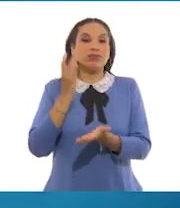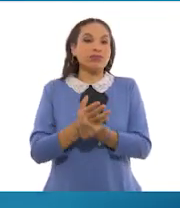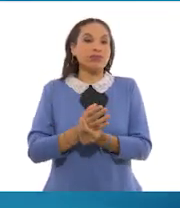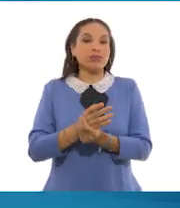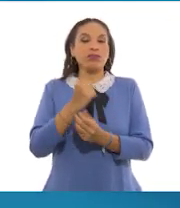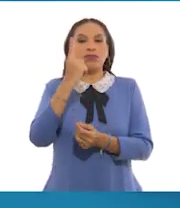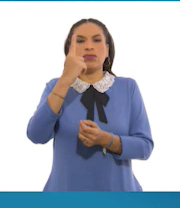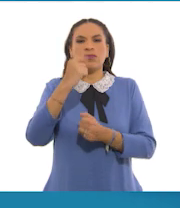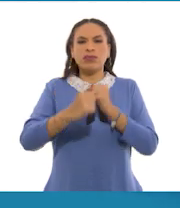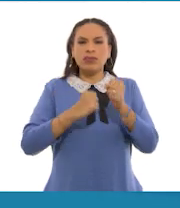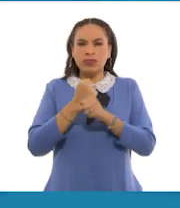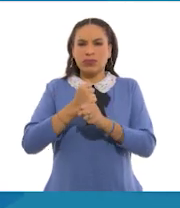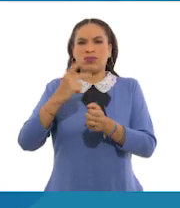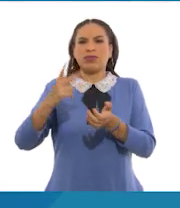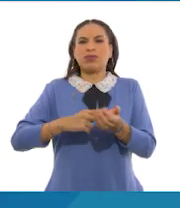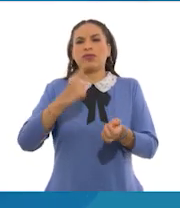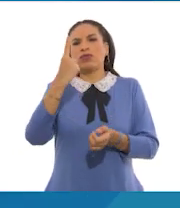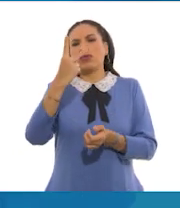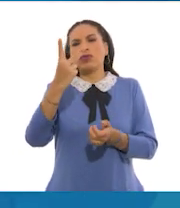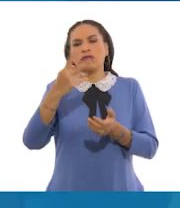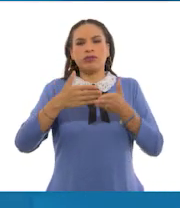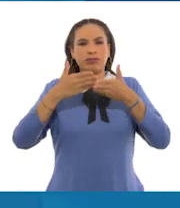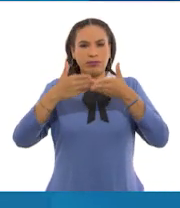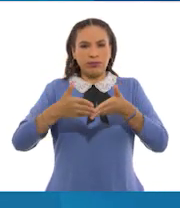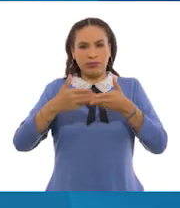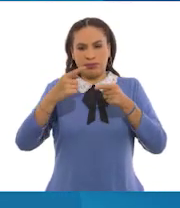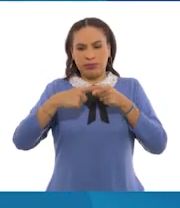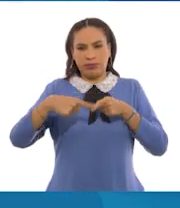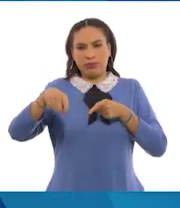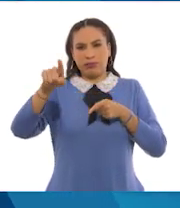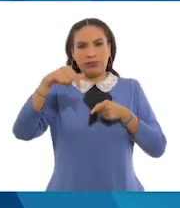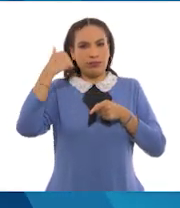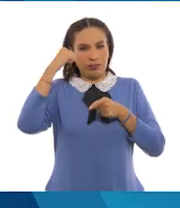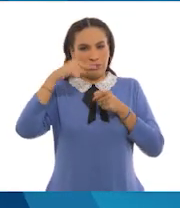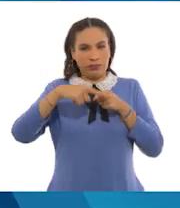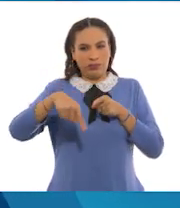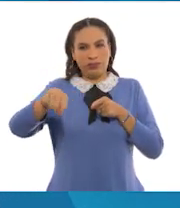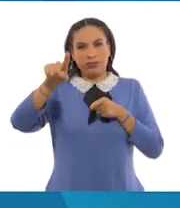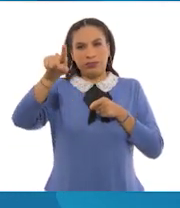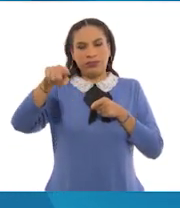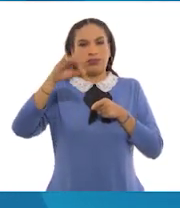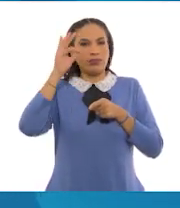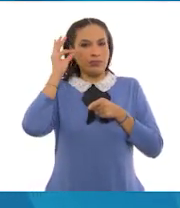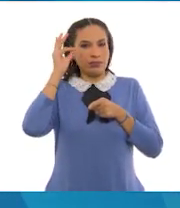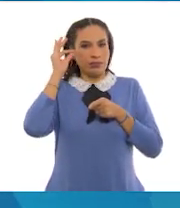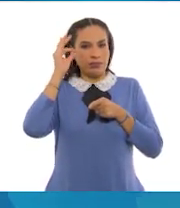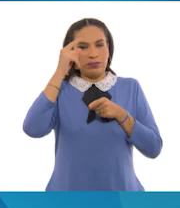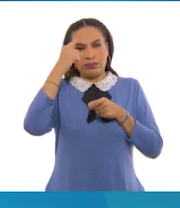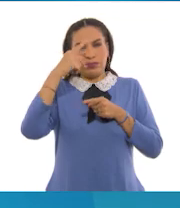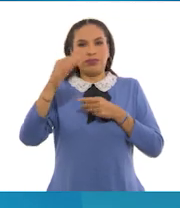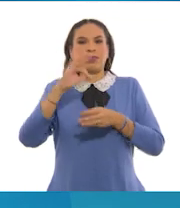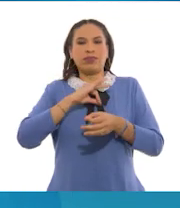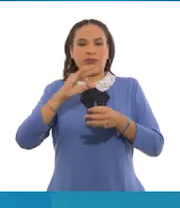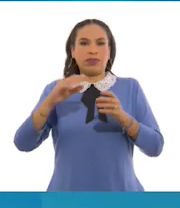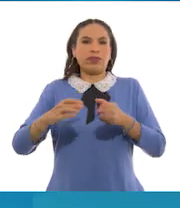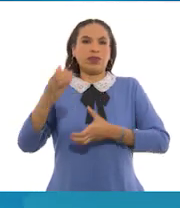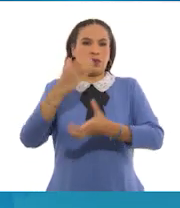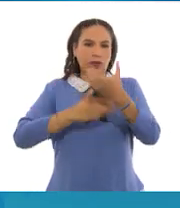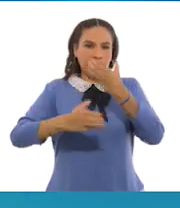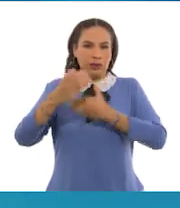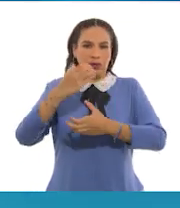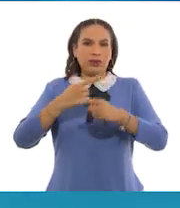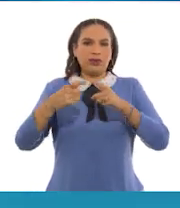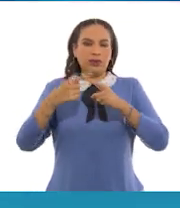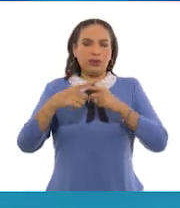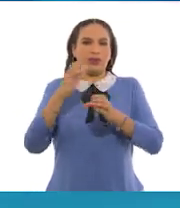una vez al año, 1 o 2 barcos saldrían de Acapulco hacia las Filipinas para comerciar mercancías